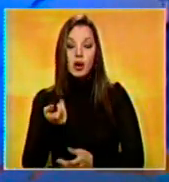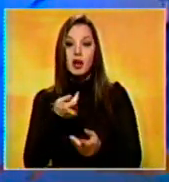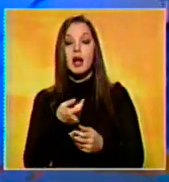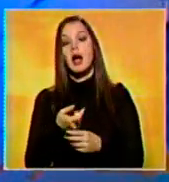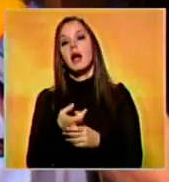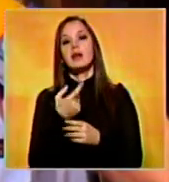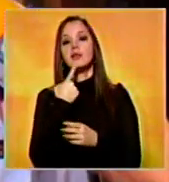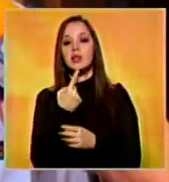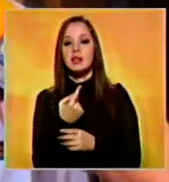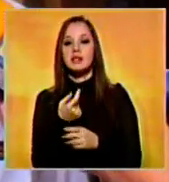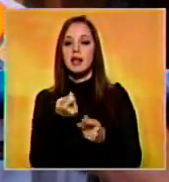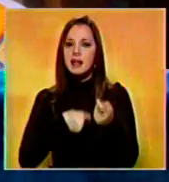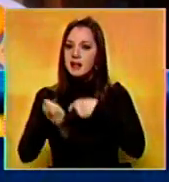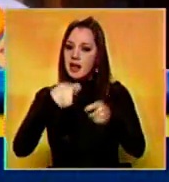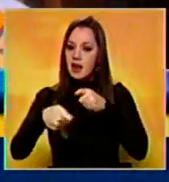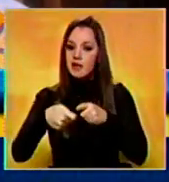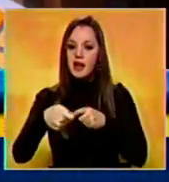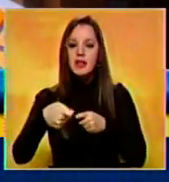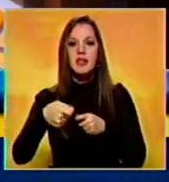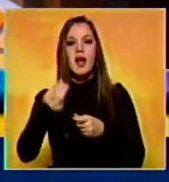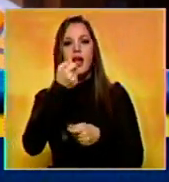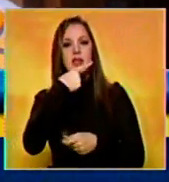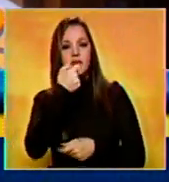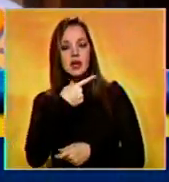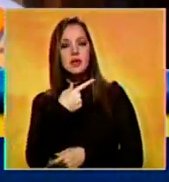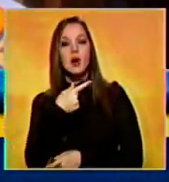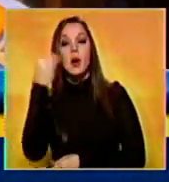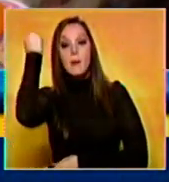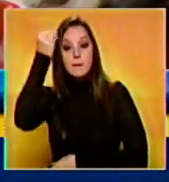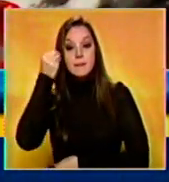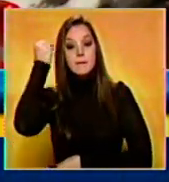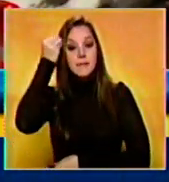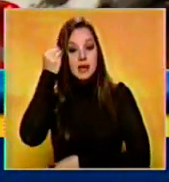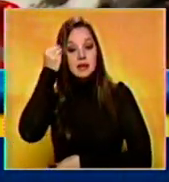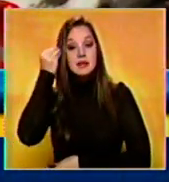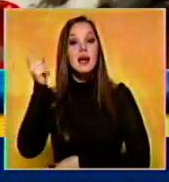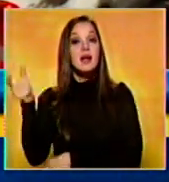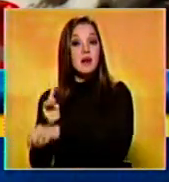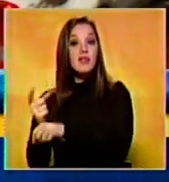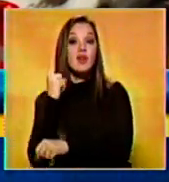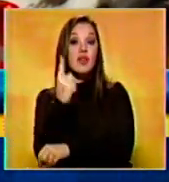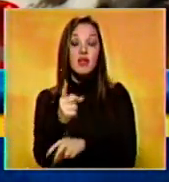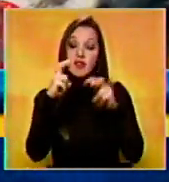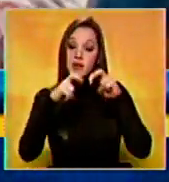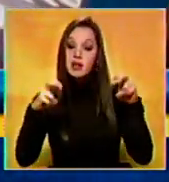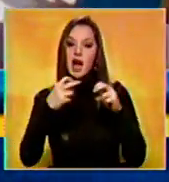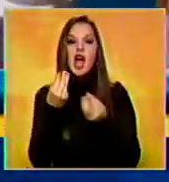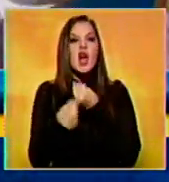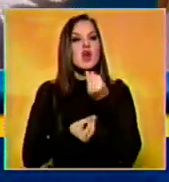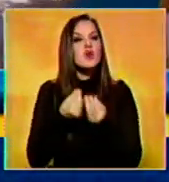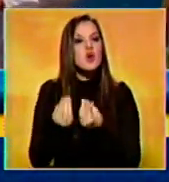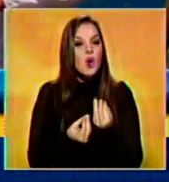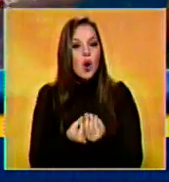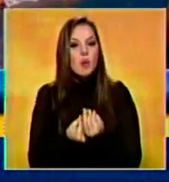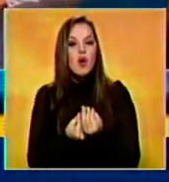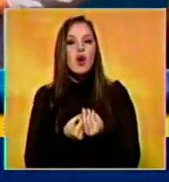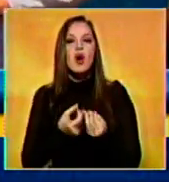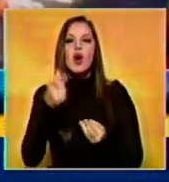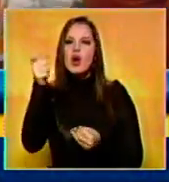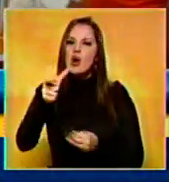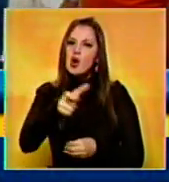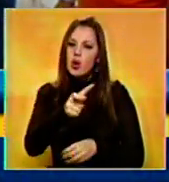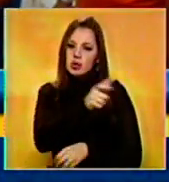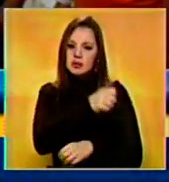médico quirúrgico. Ruy Medina considera que el gobierno debe iniciar una investigación sobre cómo se surten los vendedores del comercio informal que